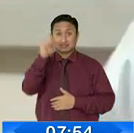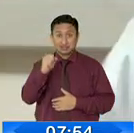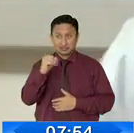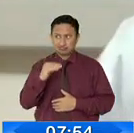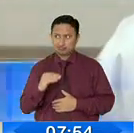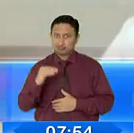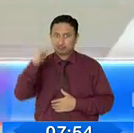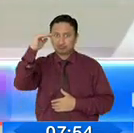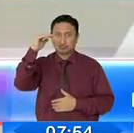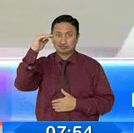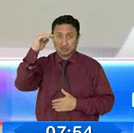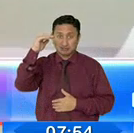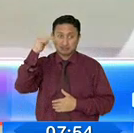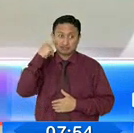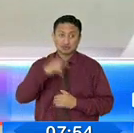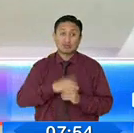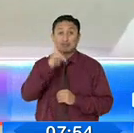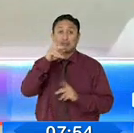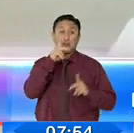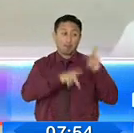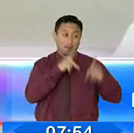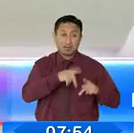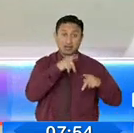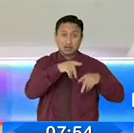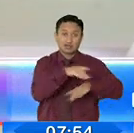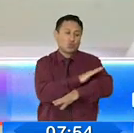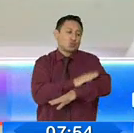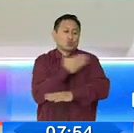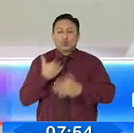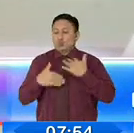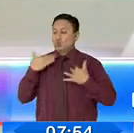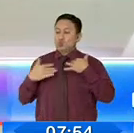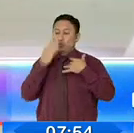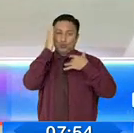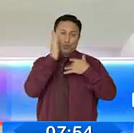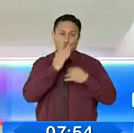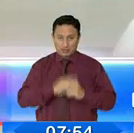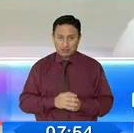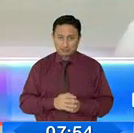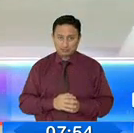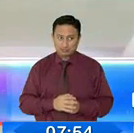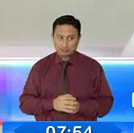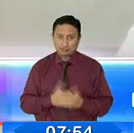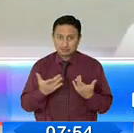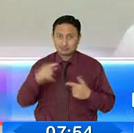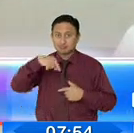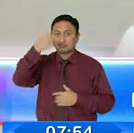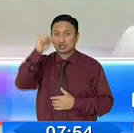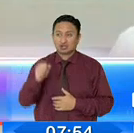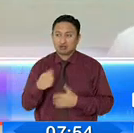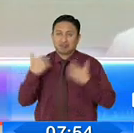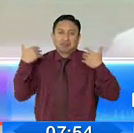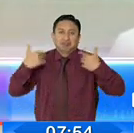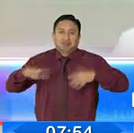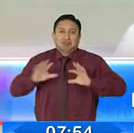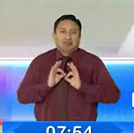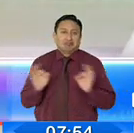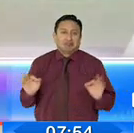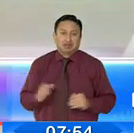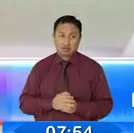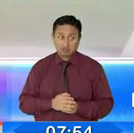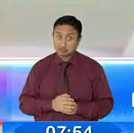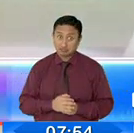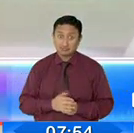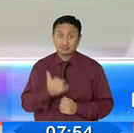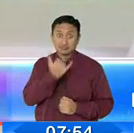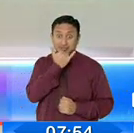Y generalmente nosotros vamos a la playa y ahí es donde nos estamos protegiendo. Nos ponemos protector solar y en la sierra estamos haciendo poco caso. Realmente el